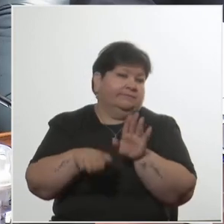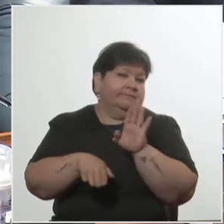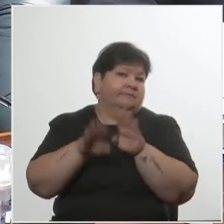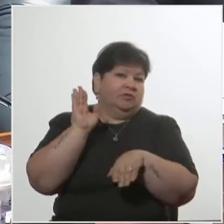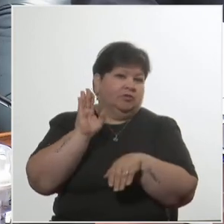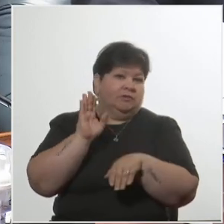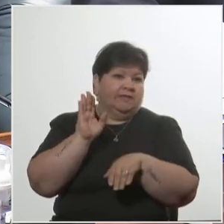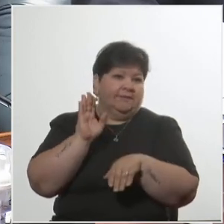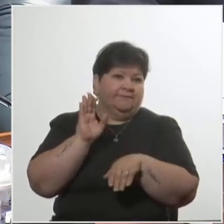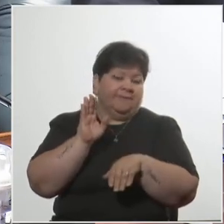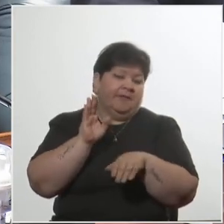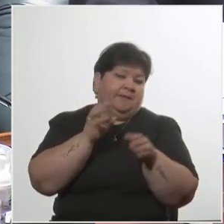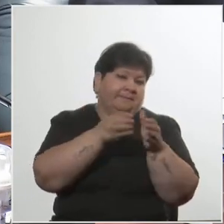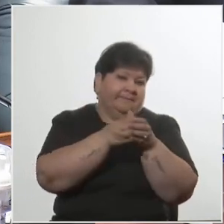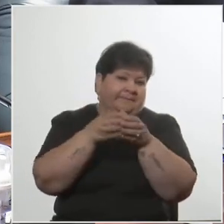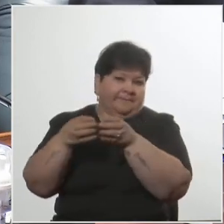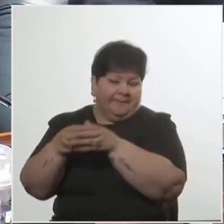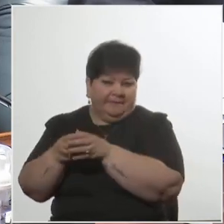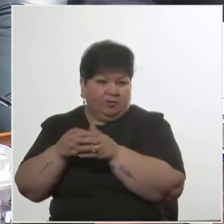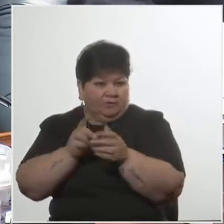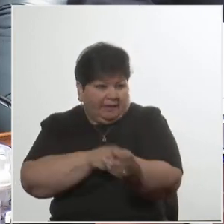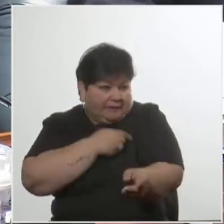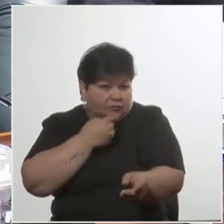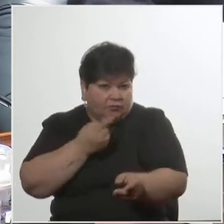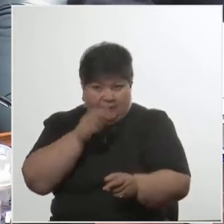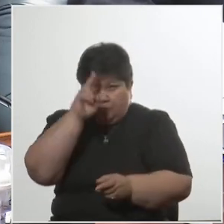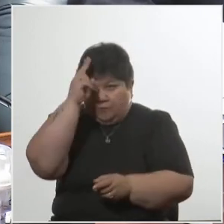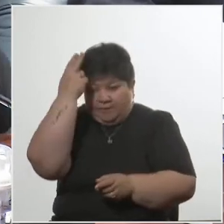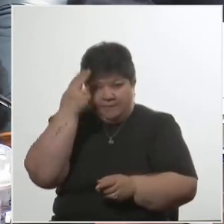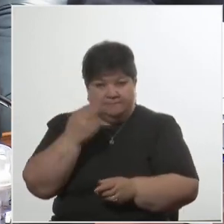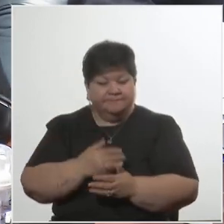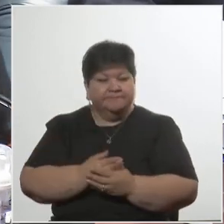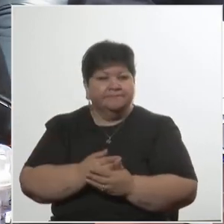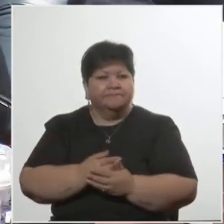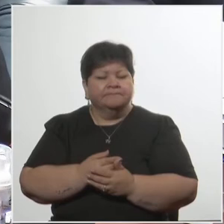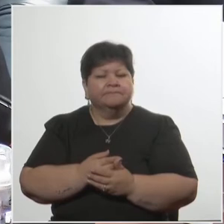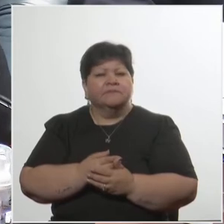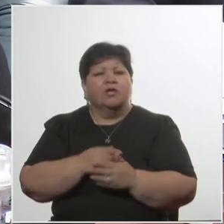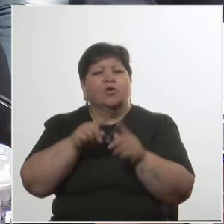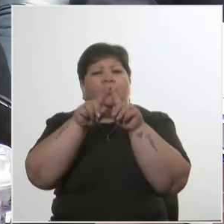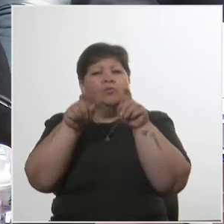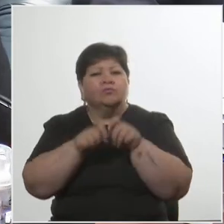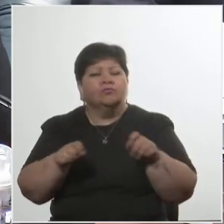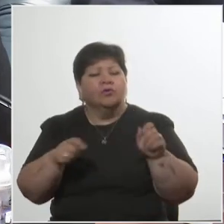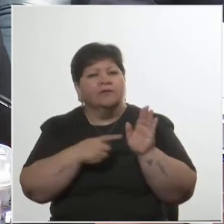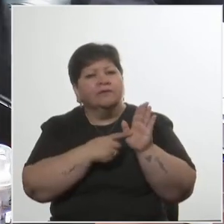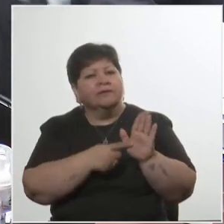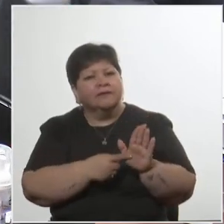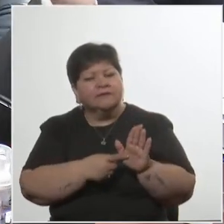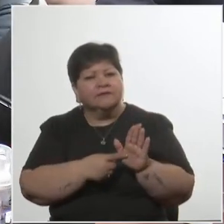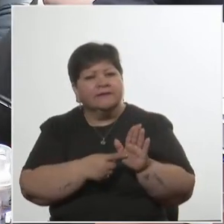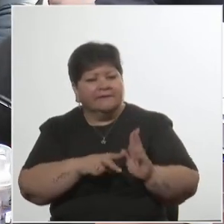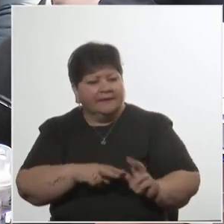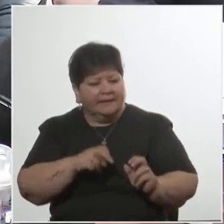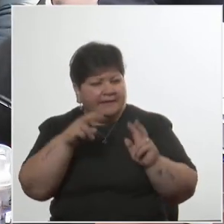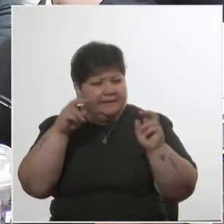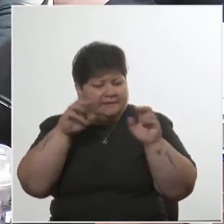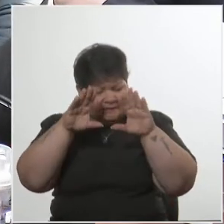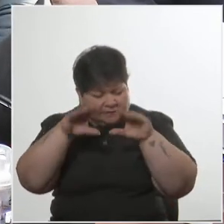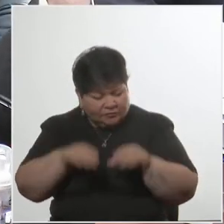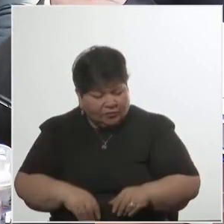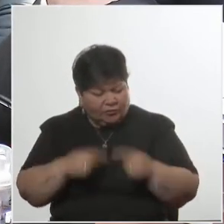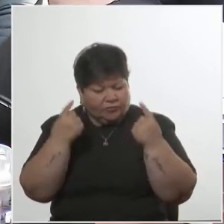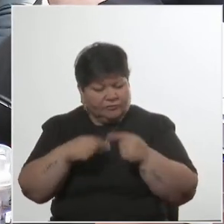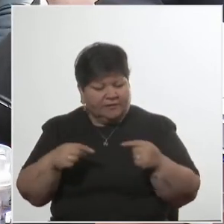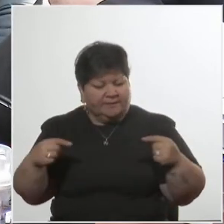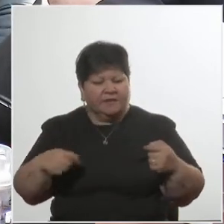por integrantes de los partidos tradicionales dice en dichas conclusiones dice del análisis de todos los elementos de